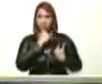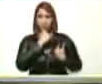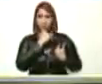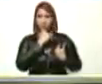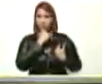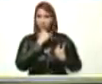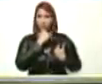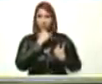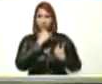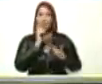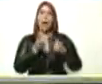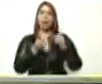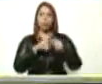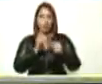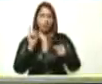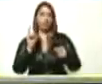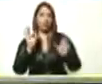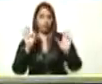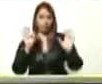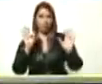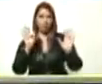Con algunas excepciones, pues.